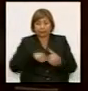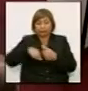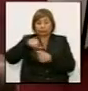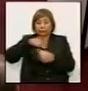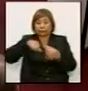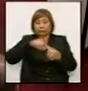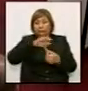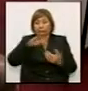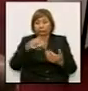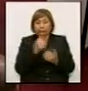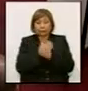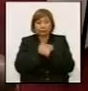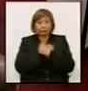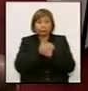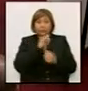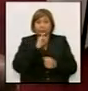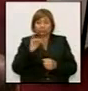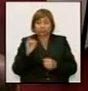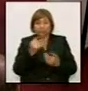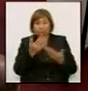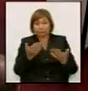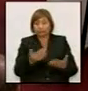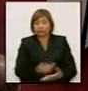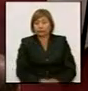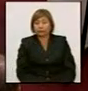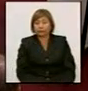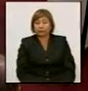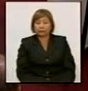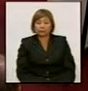con el pedido de la izquierda.